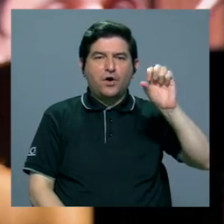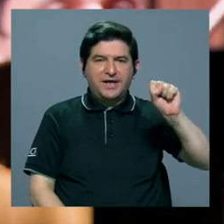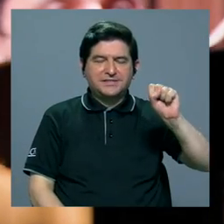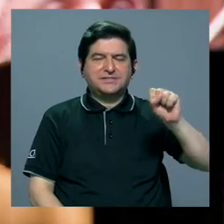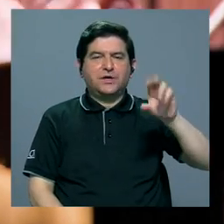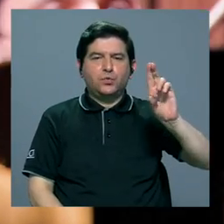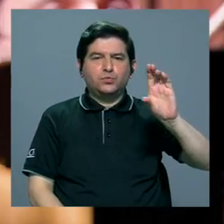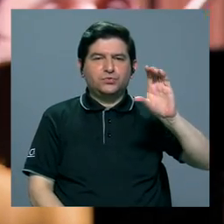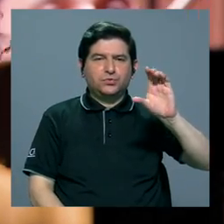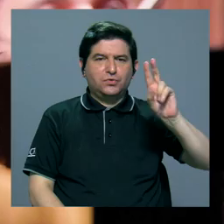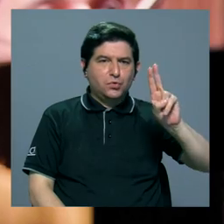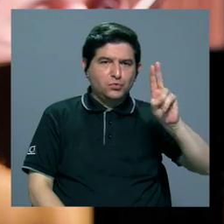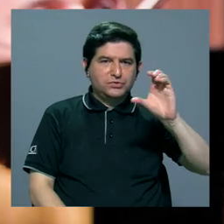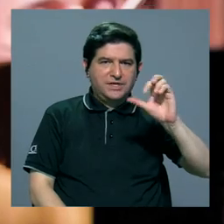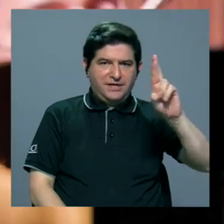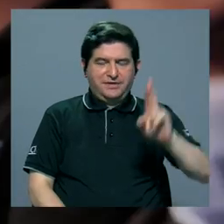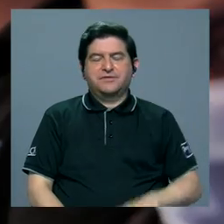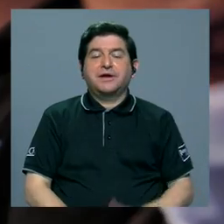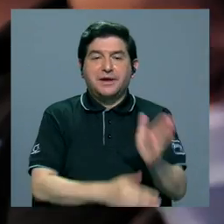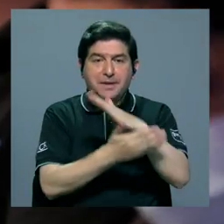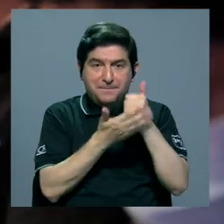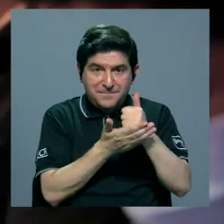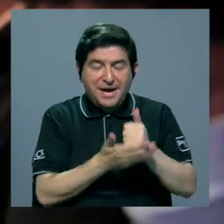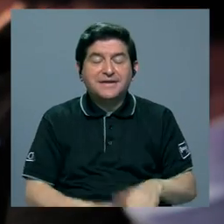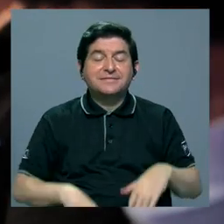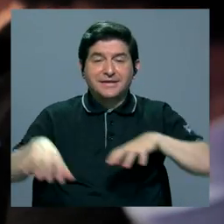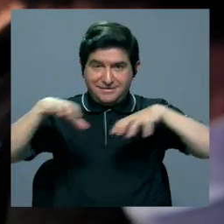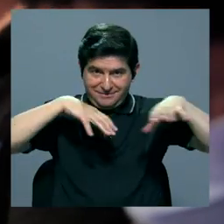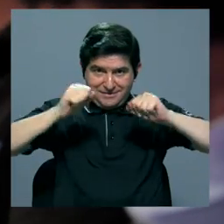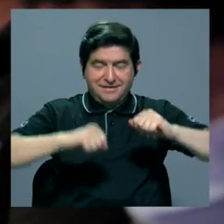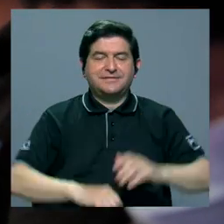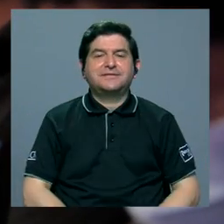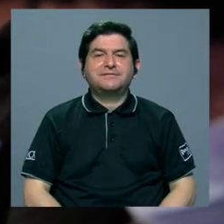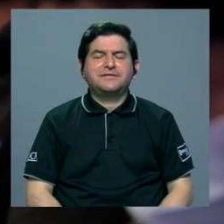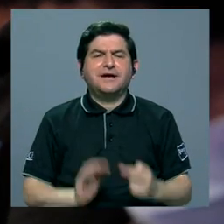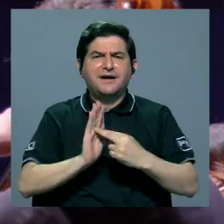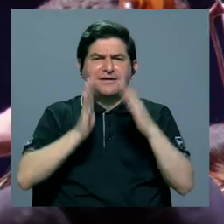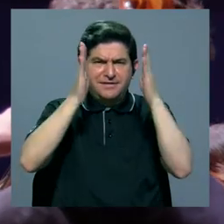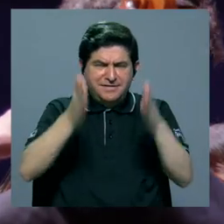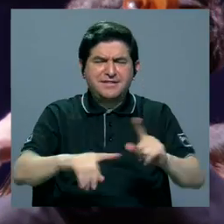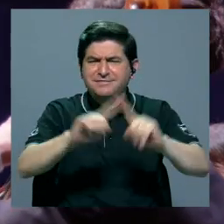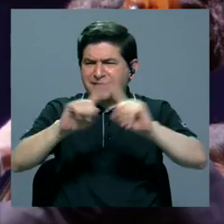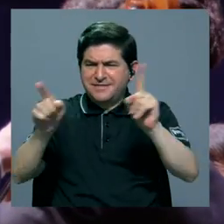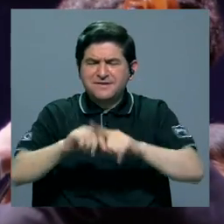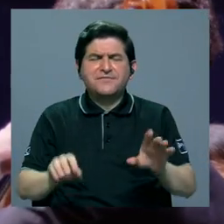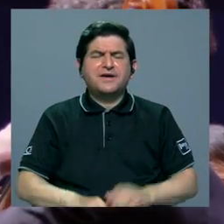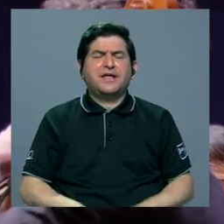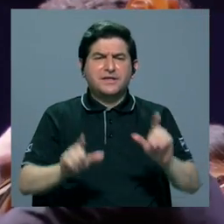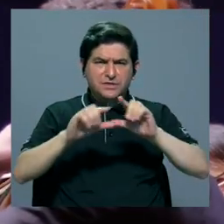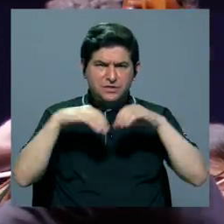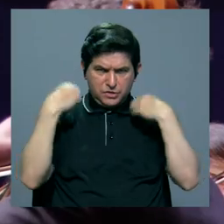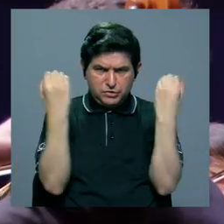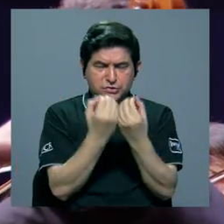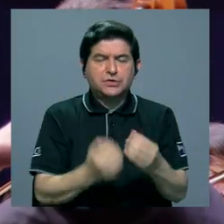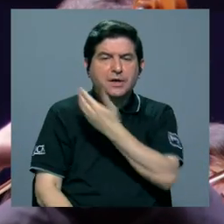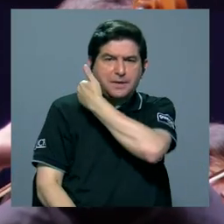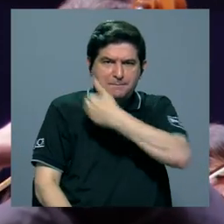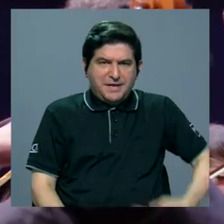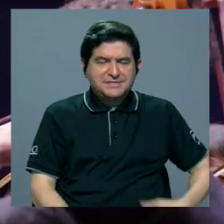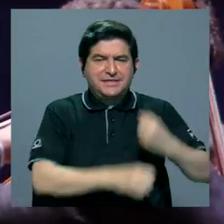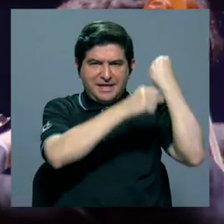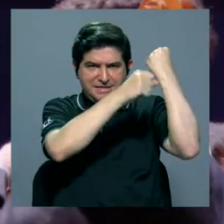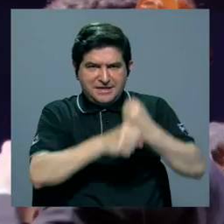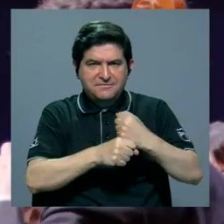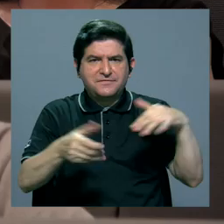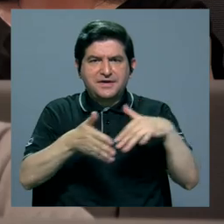de la Orquesta Sinfónica de la UCR. Como parte de esta celebración, representantes de distintos órganos como